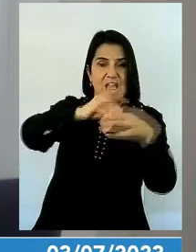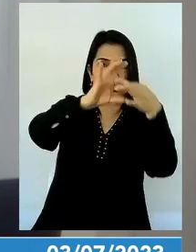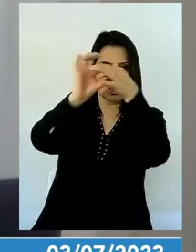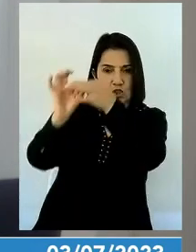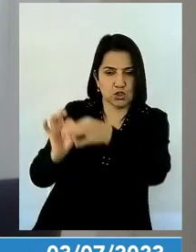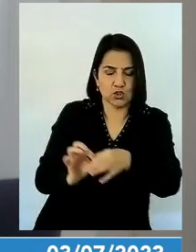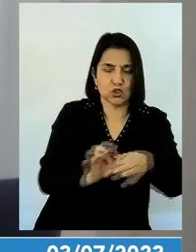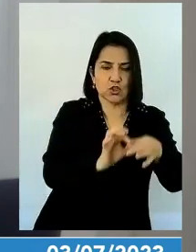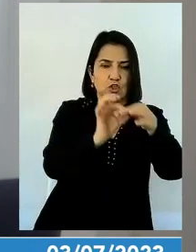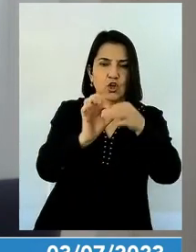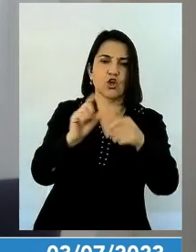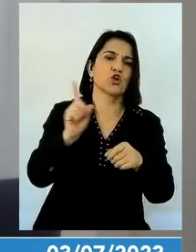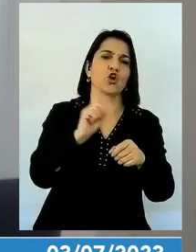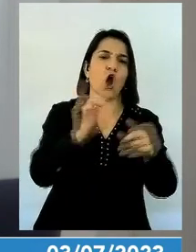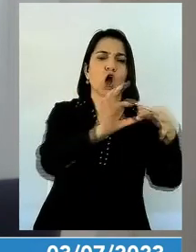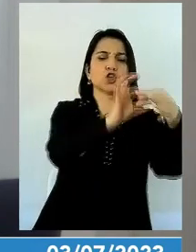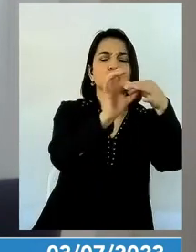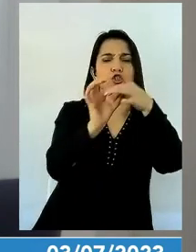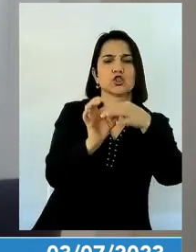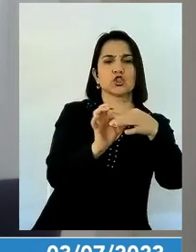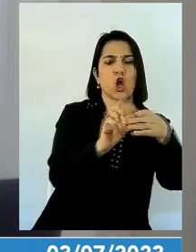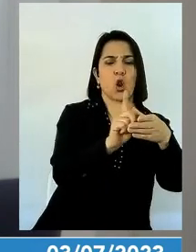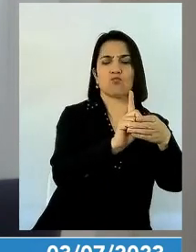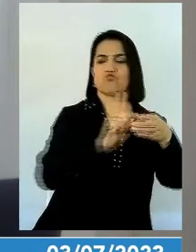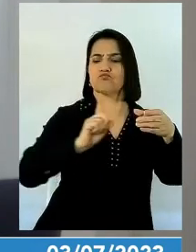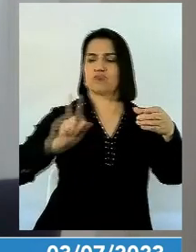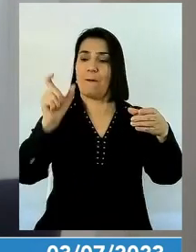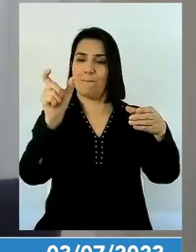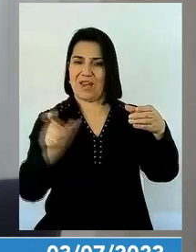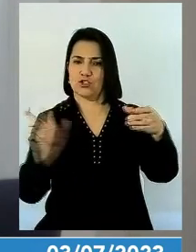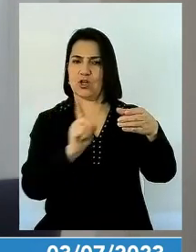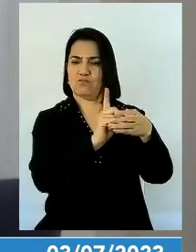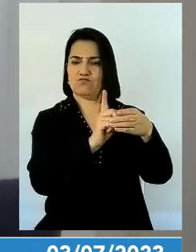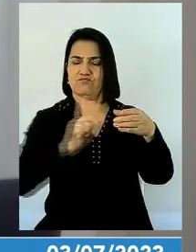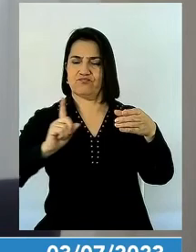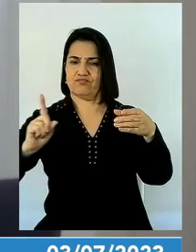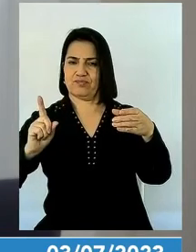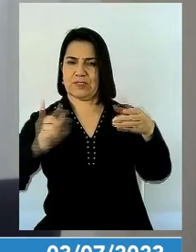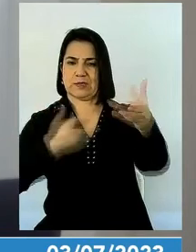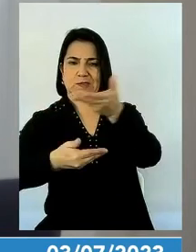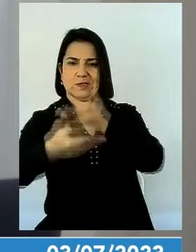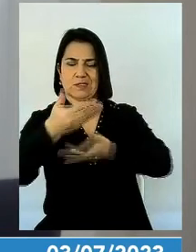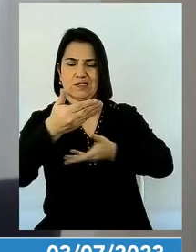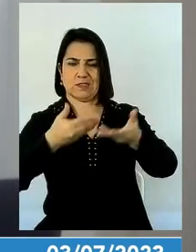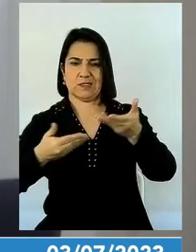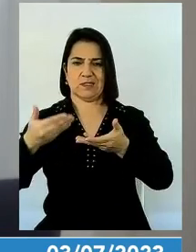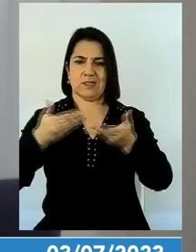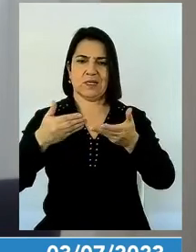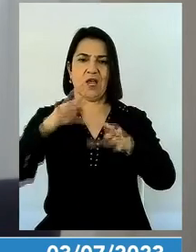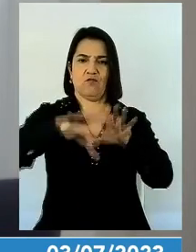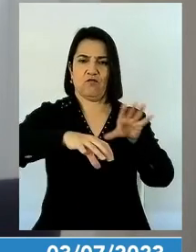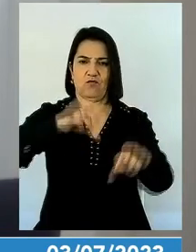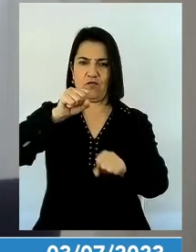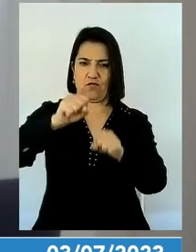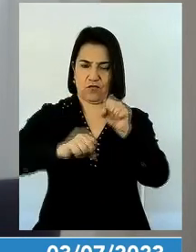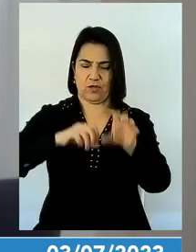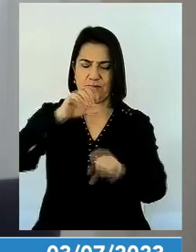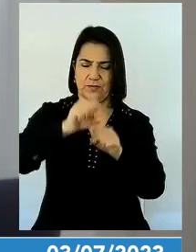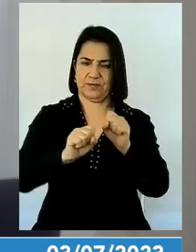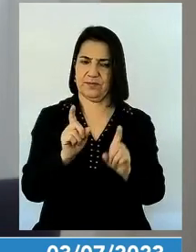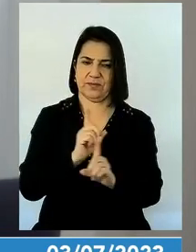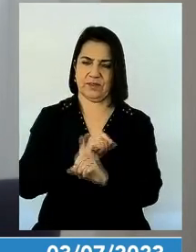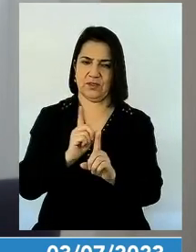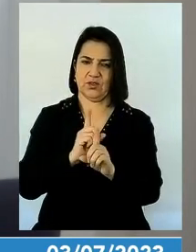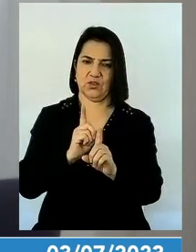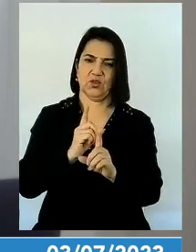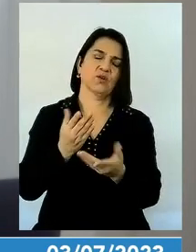en condiciones de que nosotros llevemos a cabo con ello producción de índole extractiva. No estamos negando al